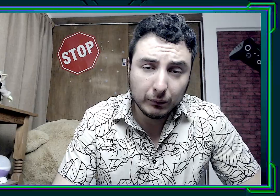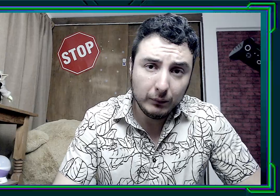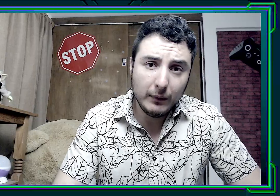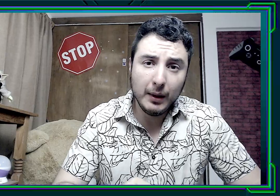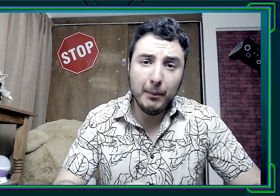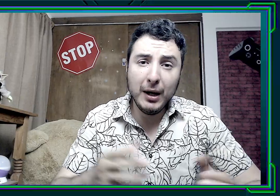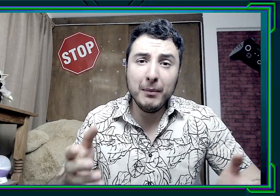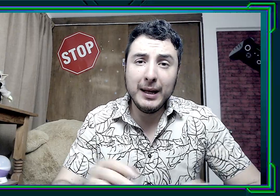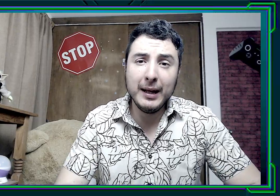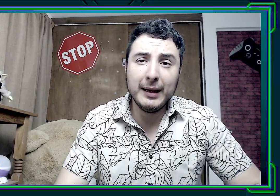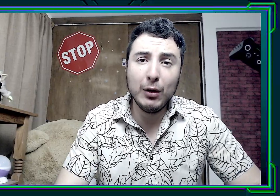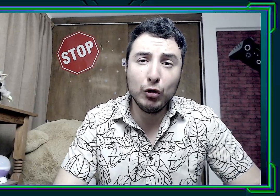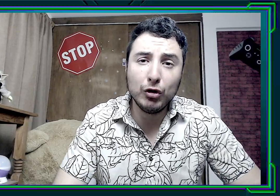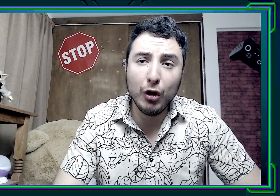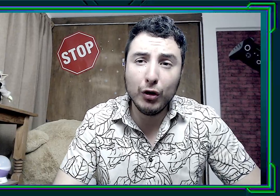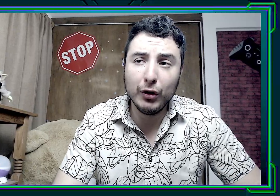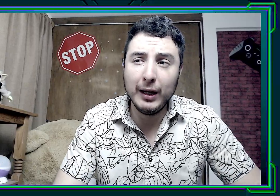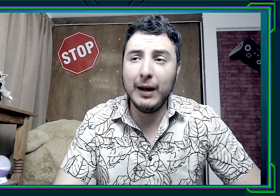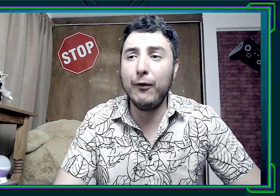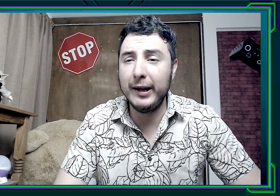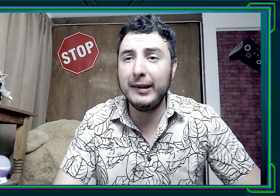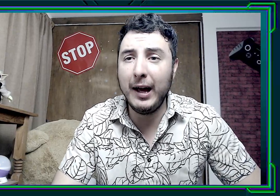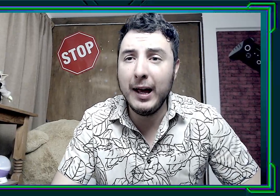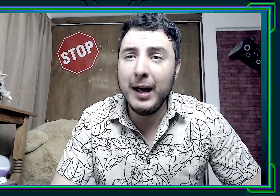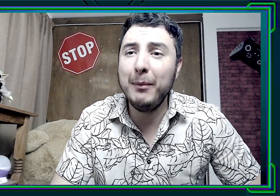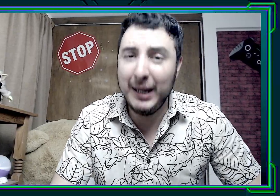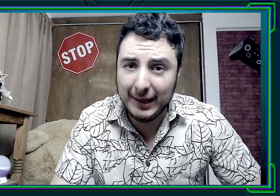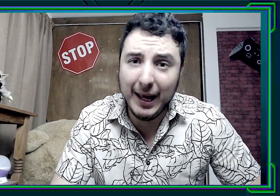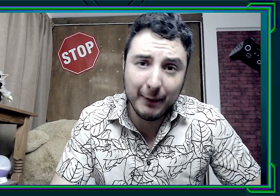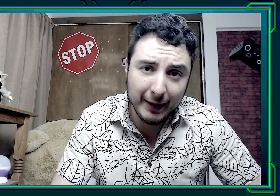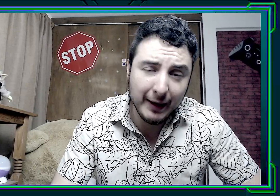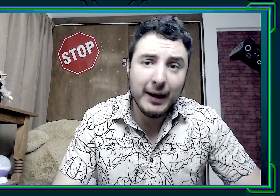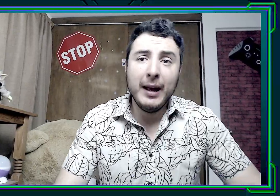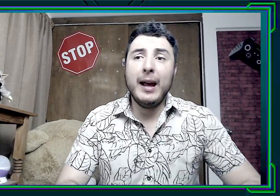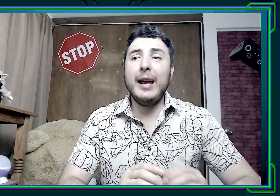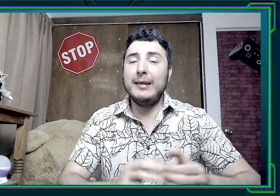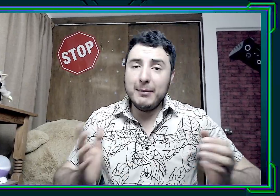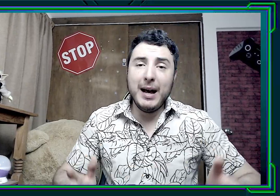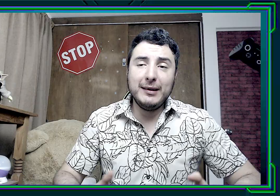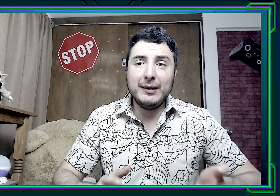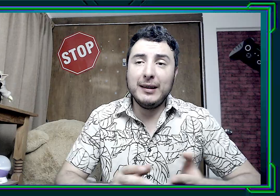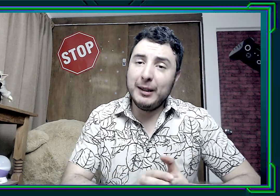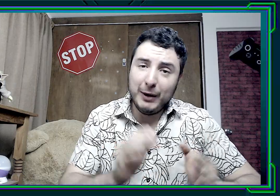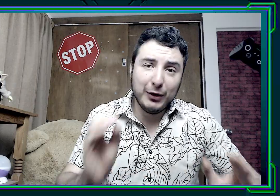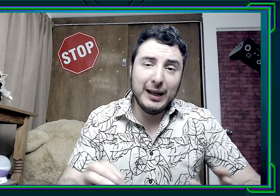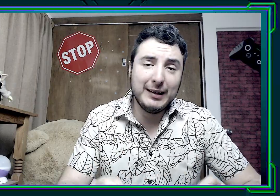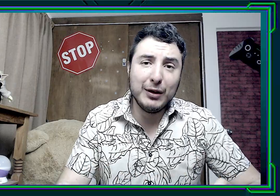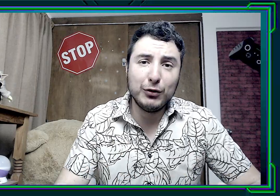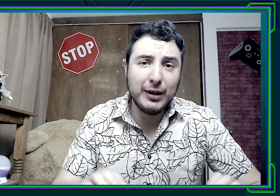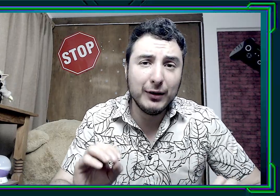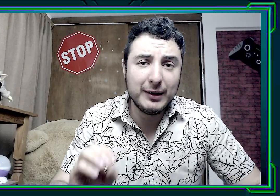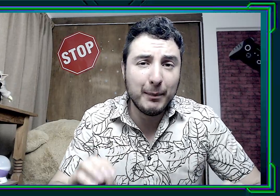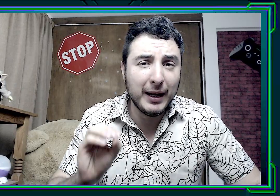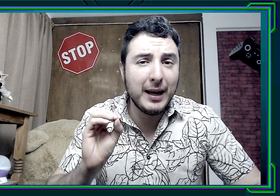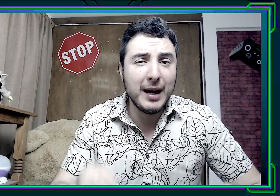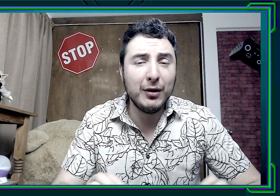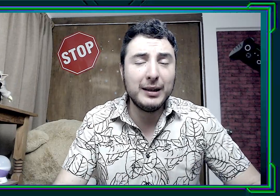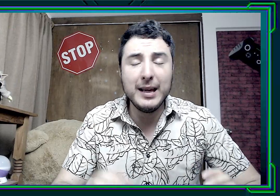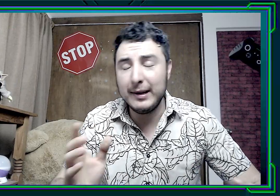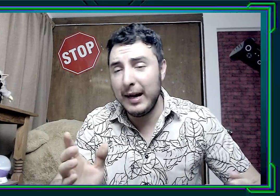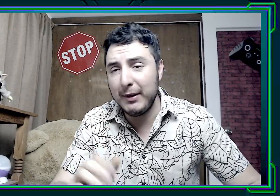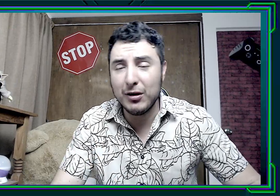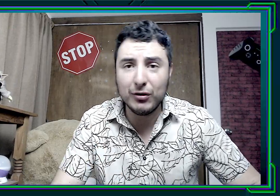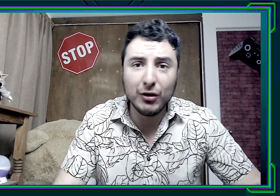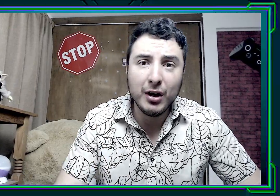estado pero mediante el uso de la fuerza militar verdad eh sin más espero que les haya gustado esta pequeña